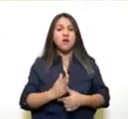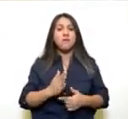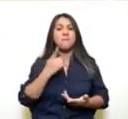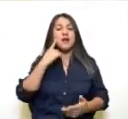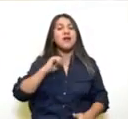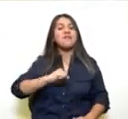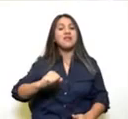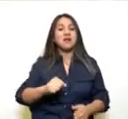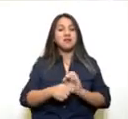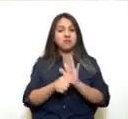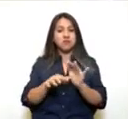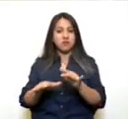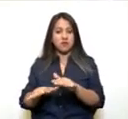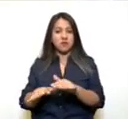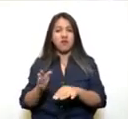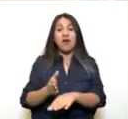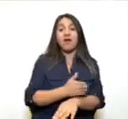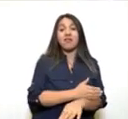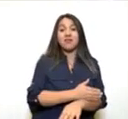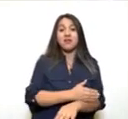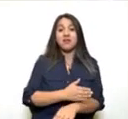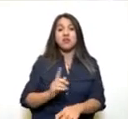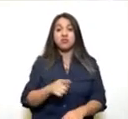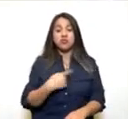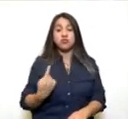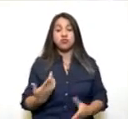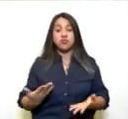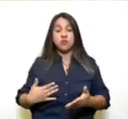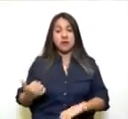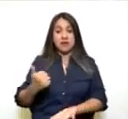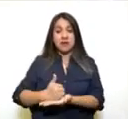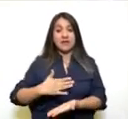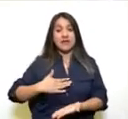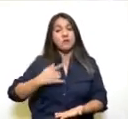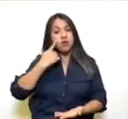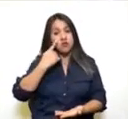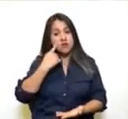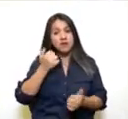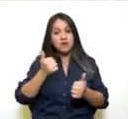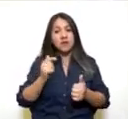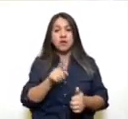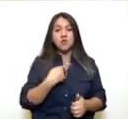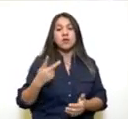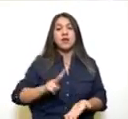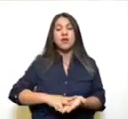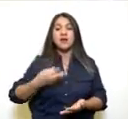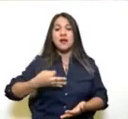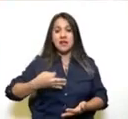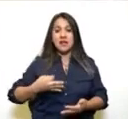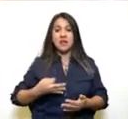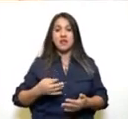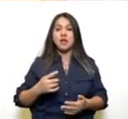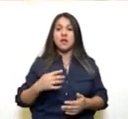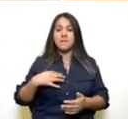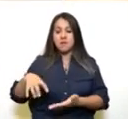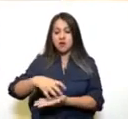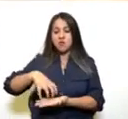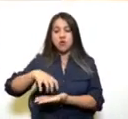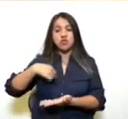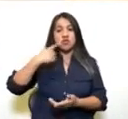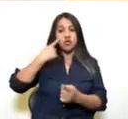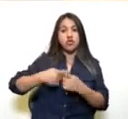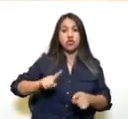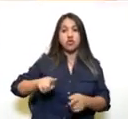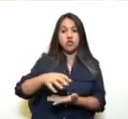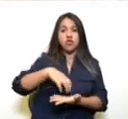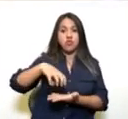hemos querido colaborar porque conocemos muy bien nuestra realidad conocemos muy bien nuestra comuna yo no conozco las comunas